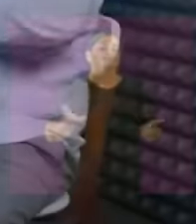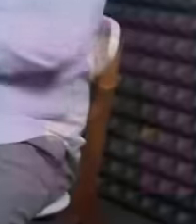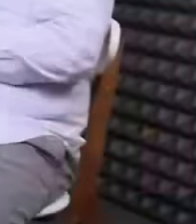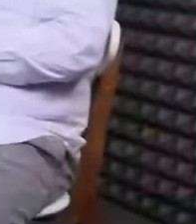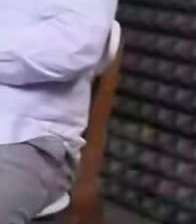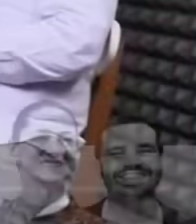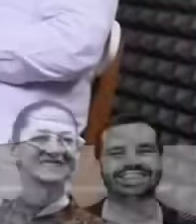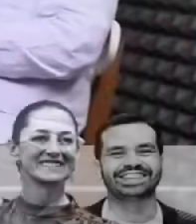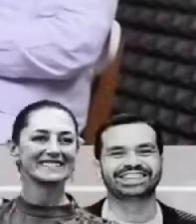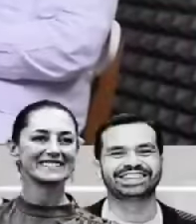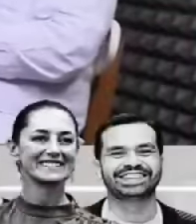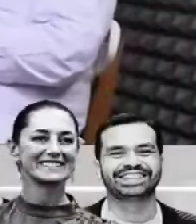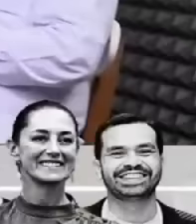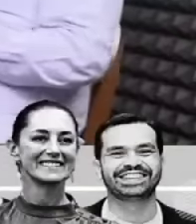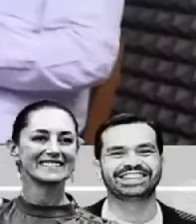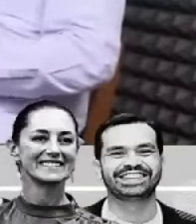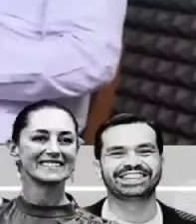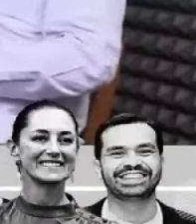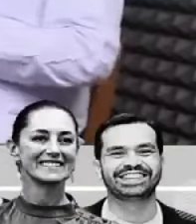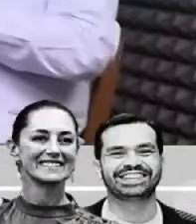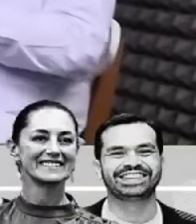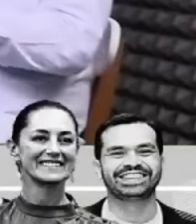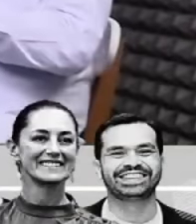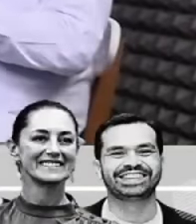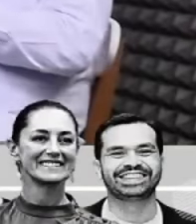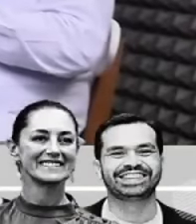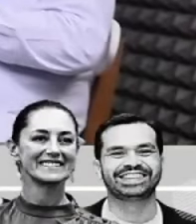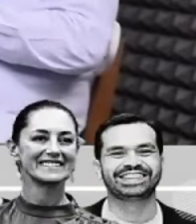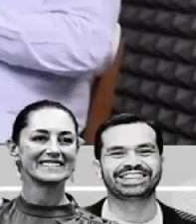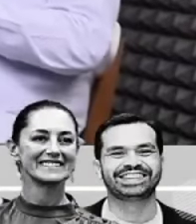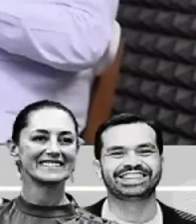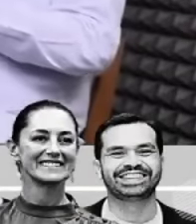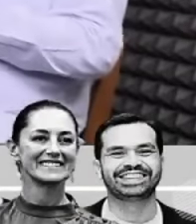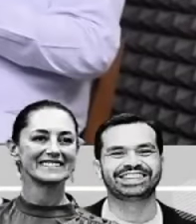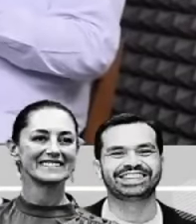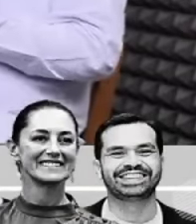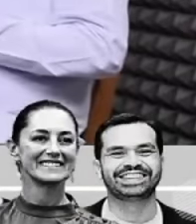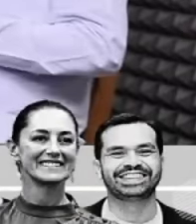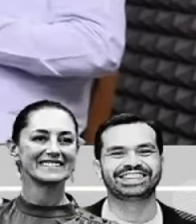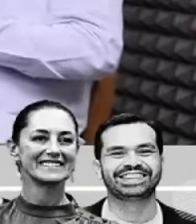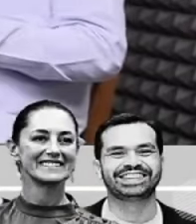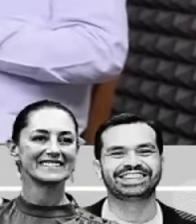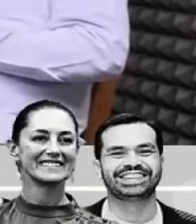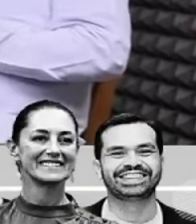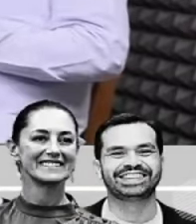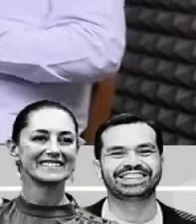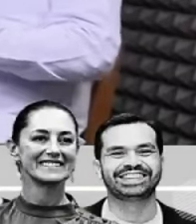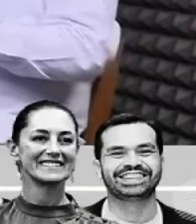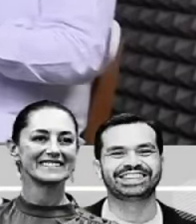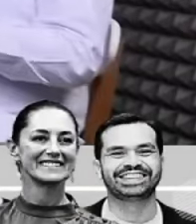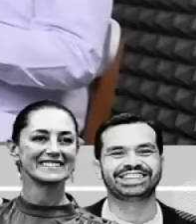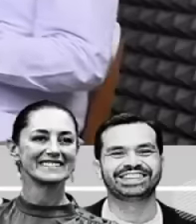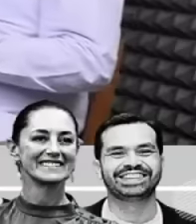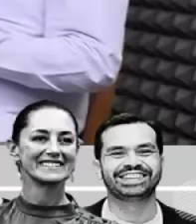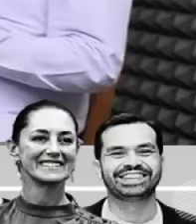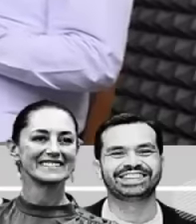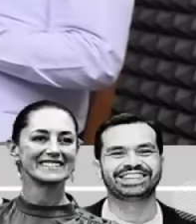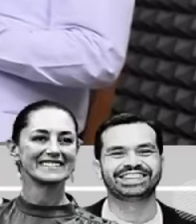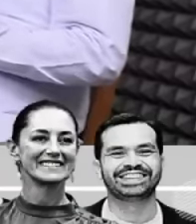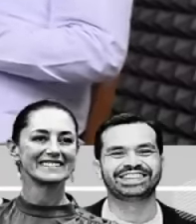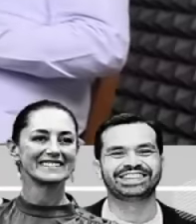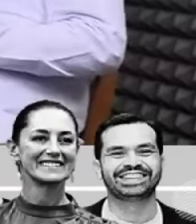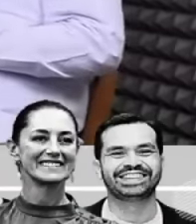algunas partes para mandar un mensaje muy particular. Si necesitas, porque la audiencia sí se